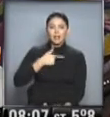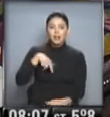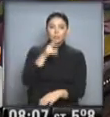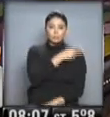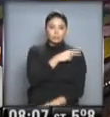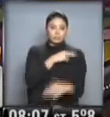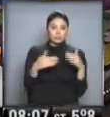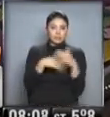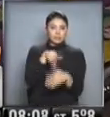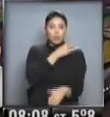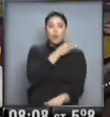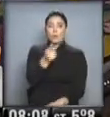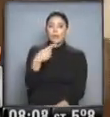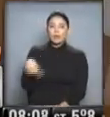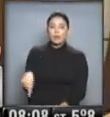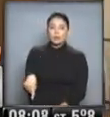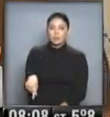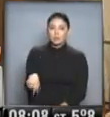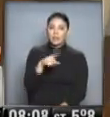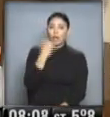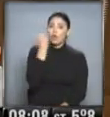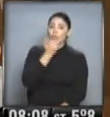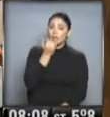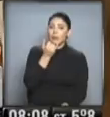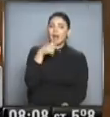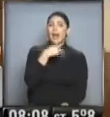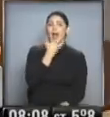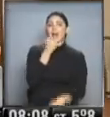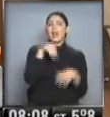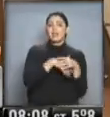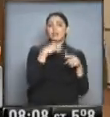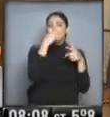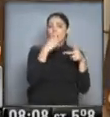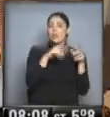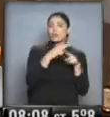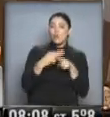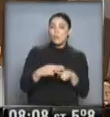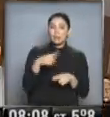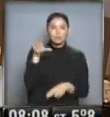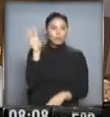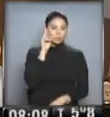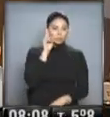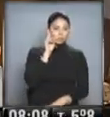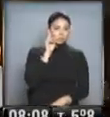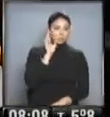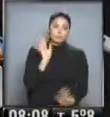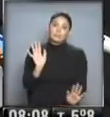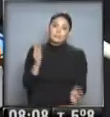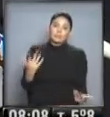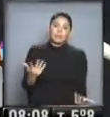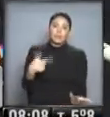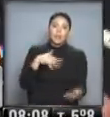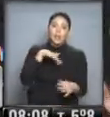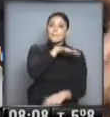del ejército que iban a comprar algunos elementos, ahí le contaban, está Timerman, está Papaleo, le daban nombre, y lo escuchaban, pero claro, el